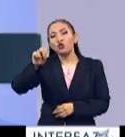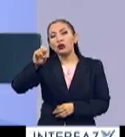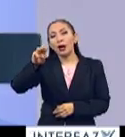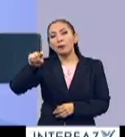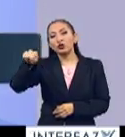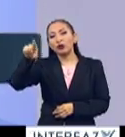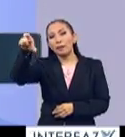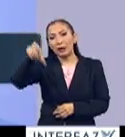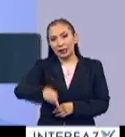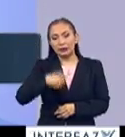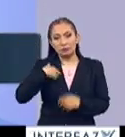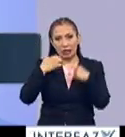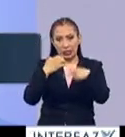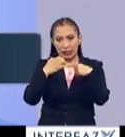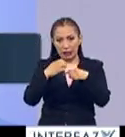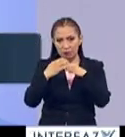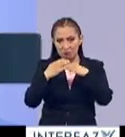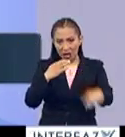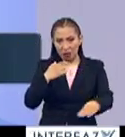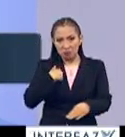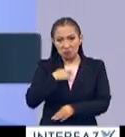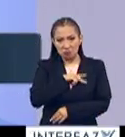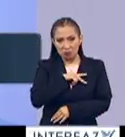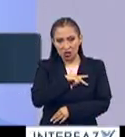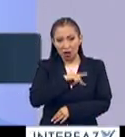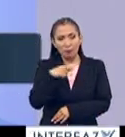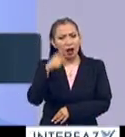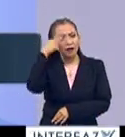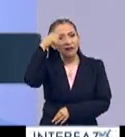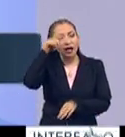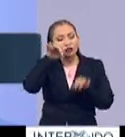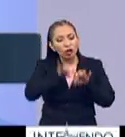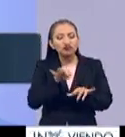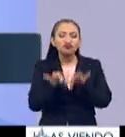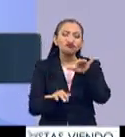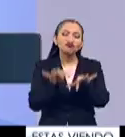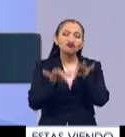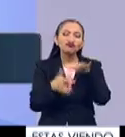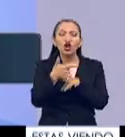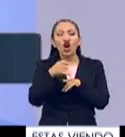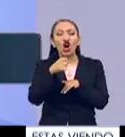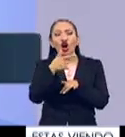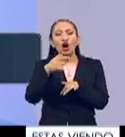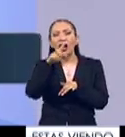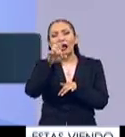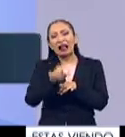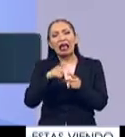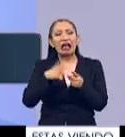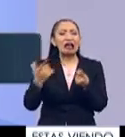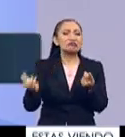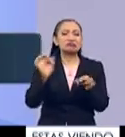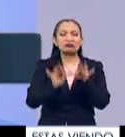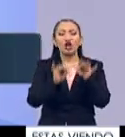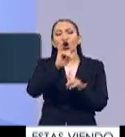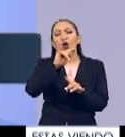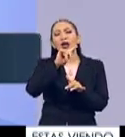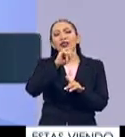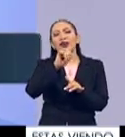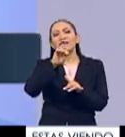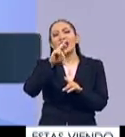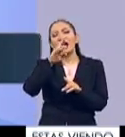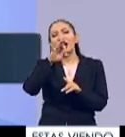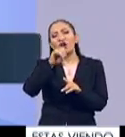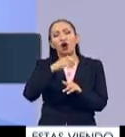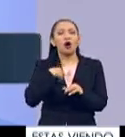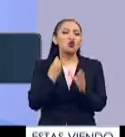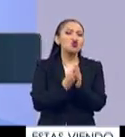julieta@astro.unam.mx, es mi correo electrónico. Correcto. Pero lo más fácil es que se metan a un buscador. En Google y ahí Google ponen cursos Julieta Fierro.